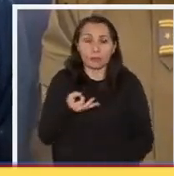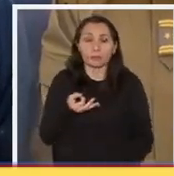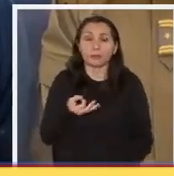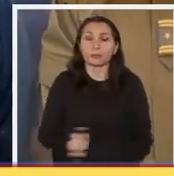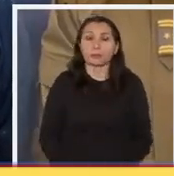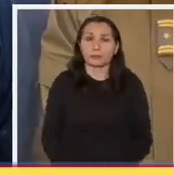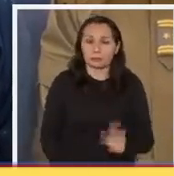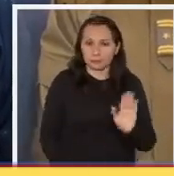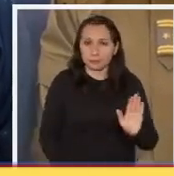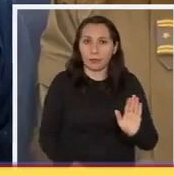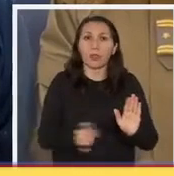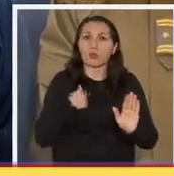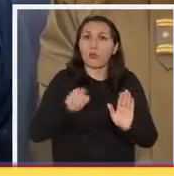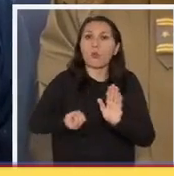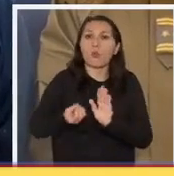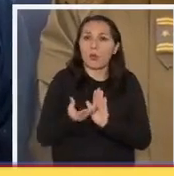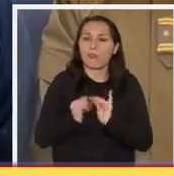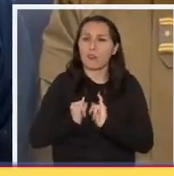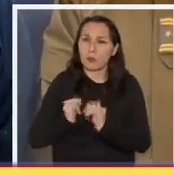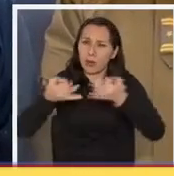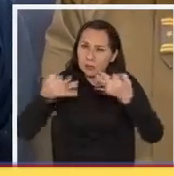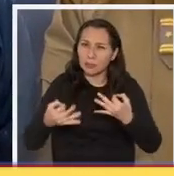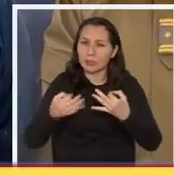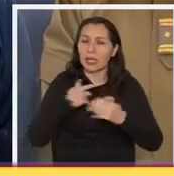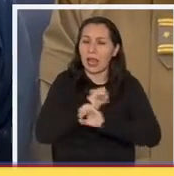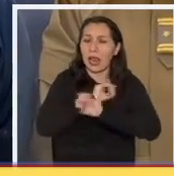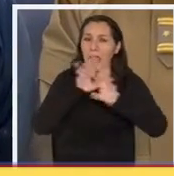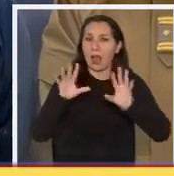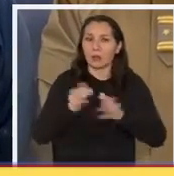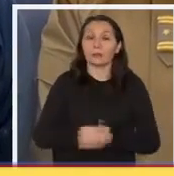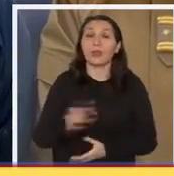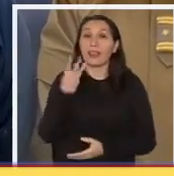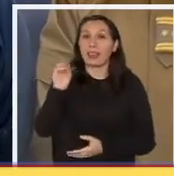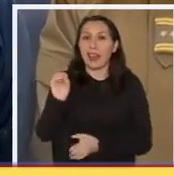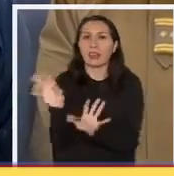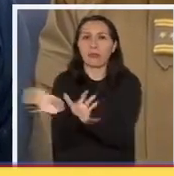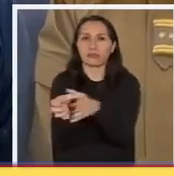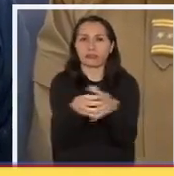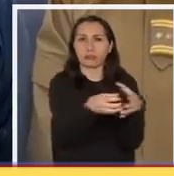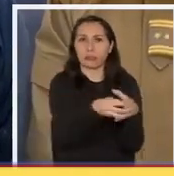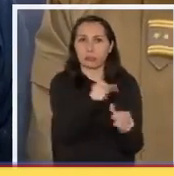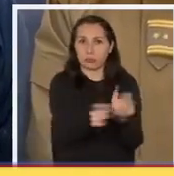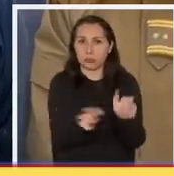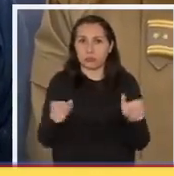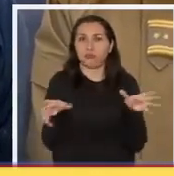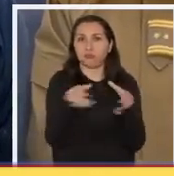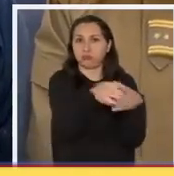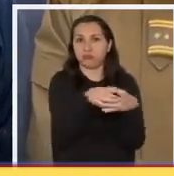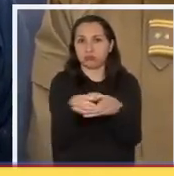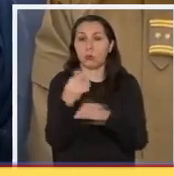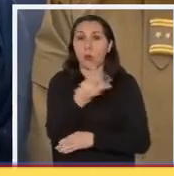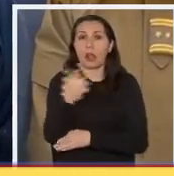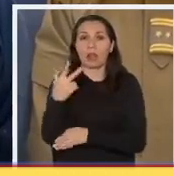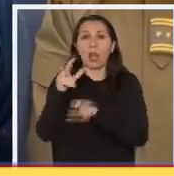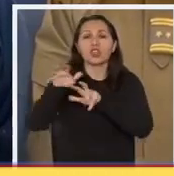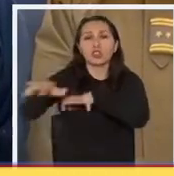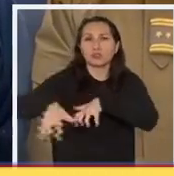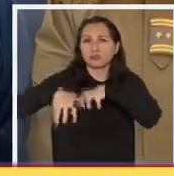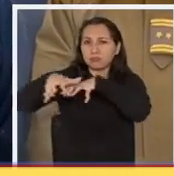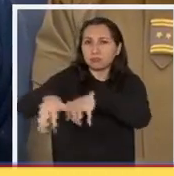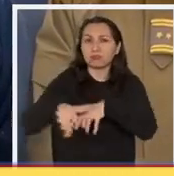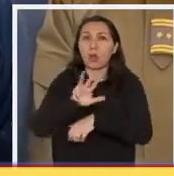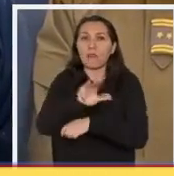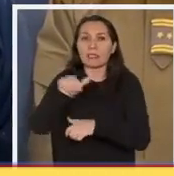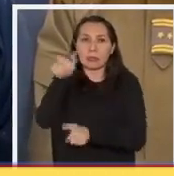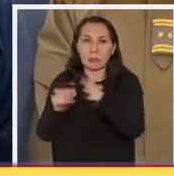30, es que sí, por eso lo quería actualizar porque quería ser más específico. Tenemos 30 cuadrillas actualmente, 48 maquinarias, más de